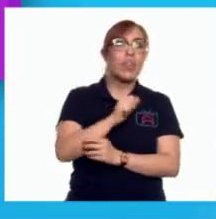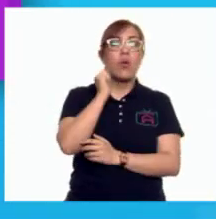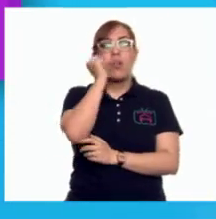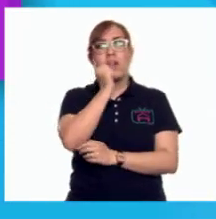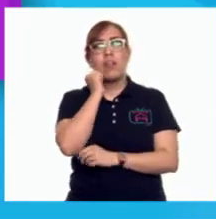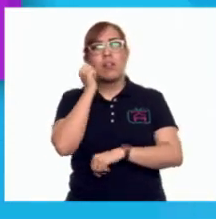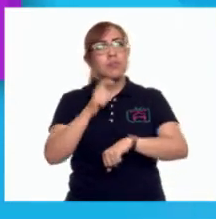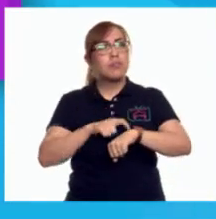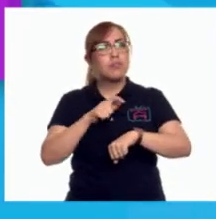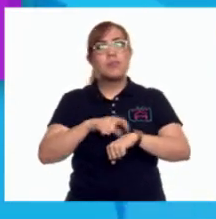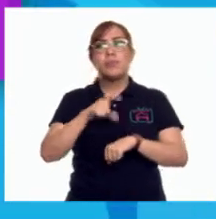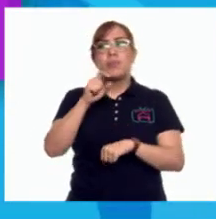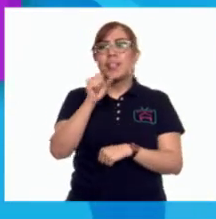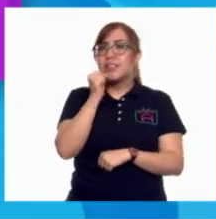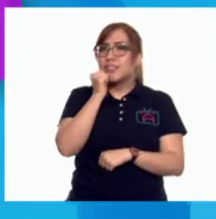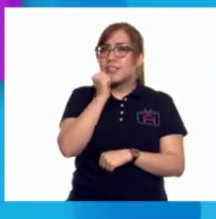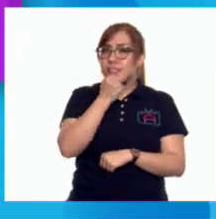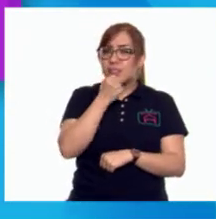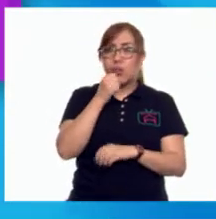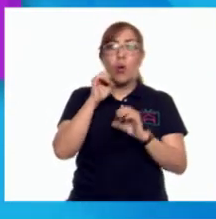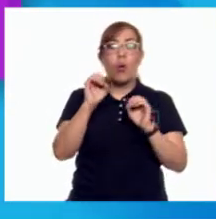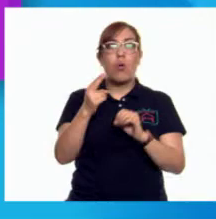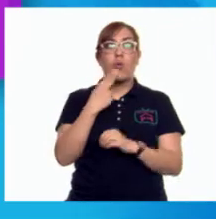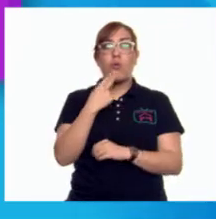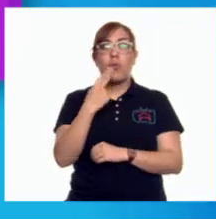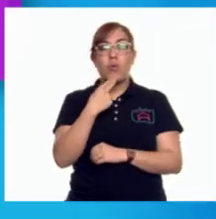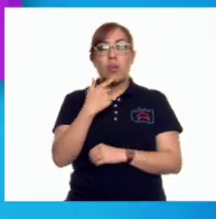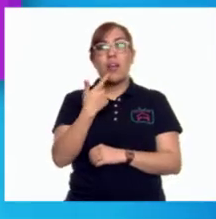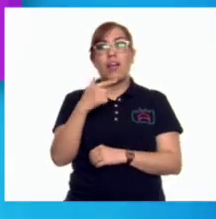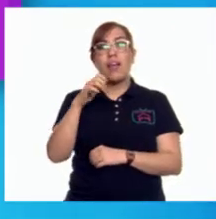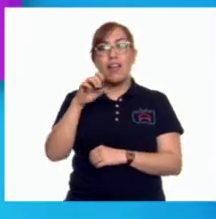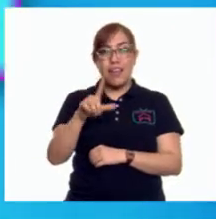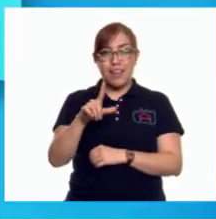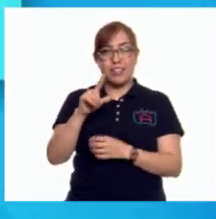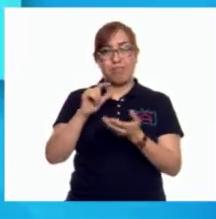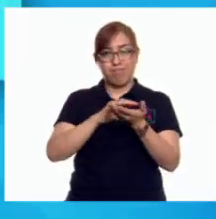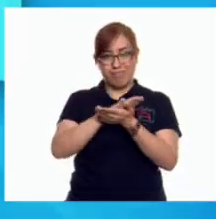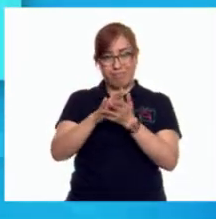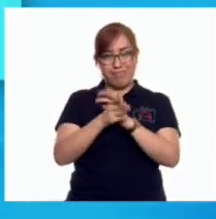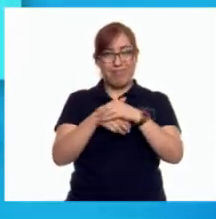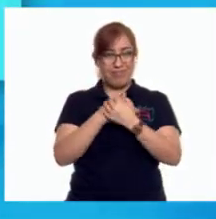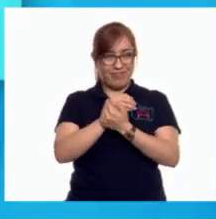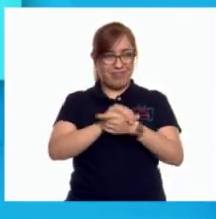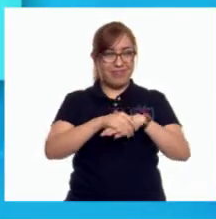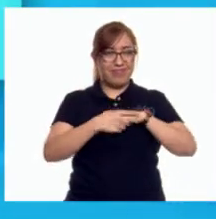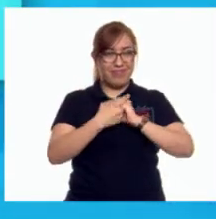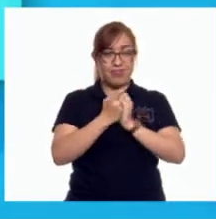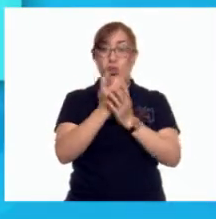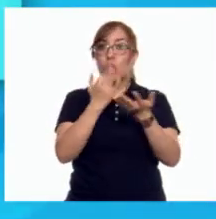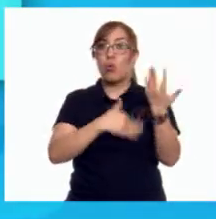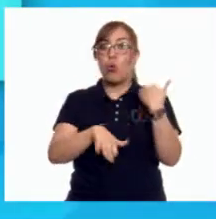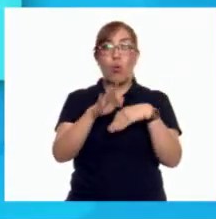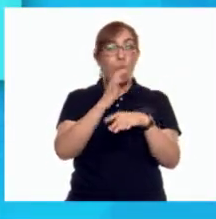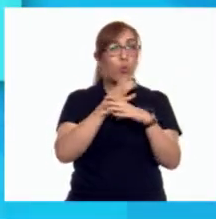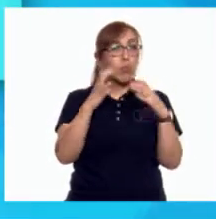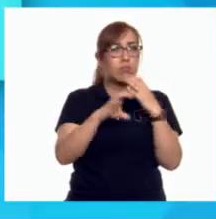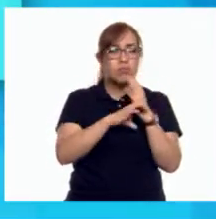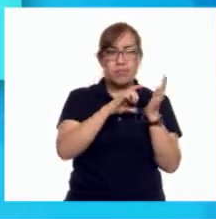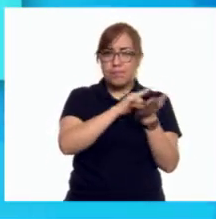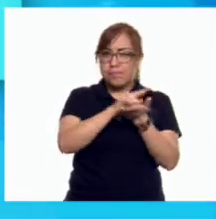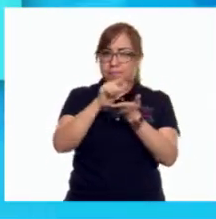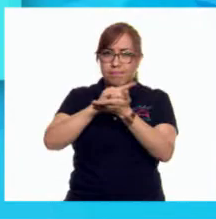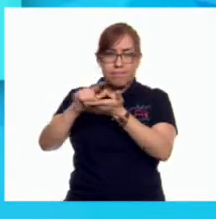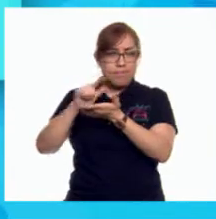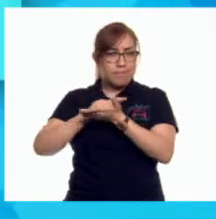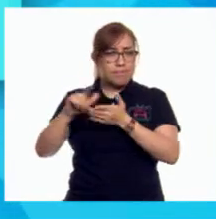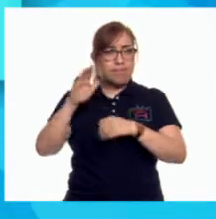durante 20 segundos o aplica desinfectante a base de agua y alcohol. Desinfecta las superficies de los objetos que